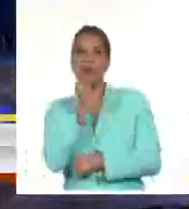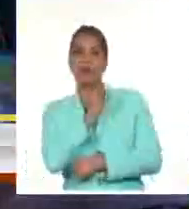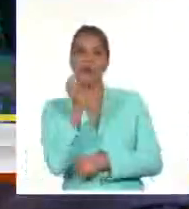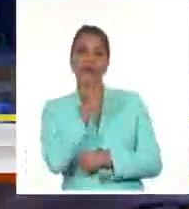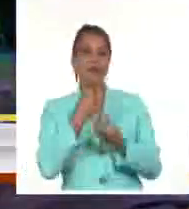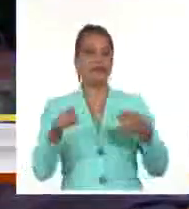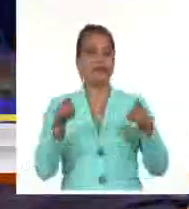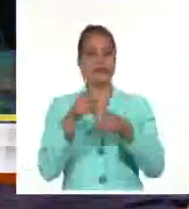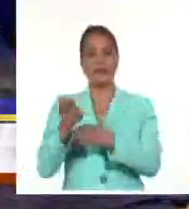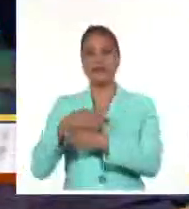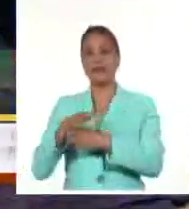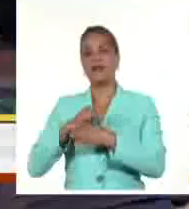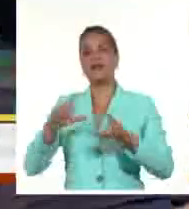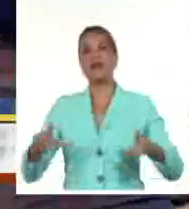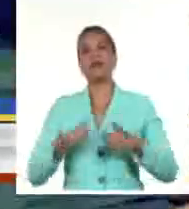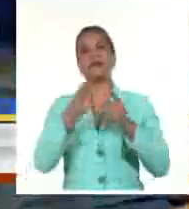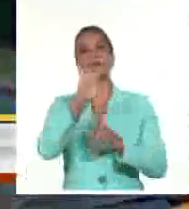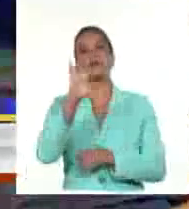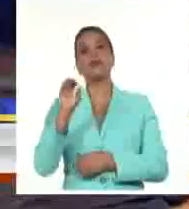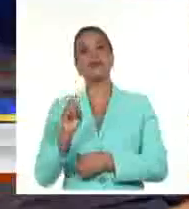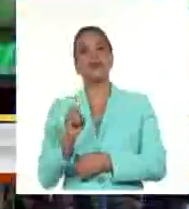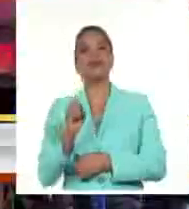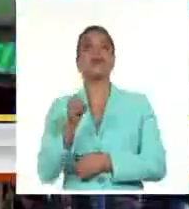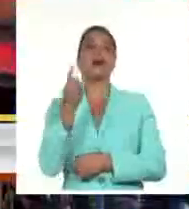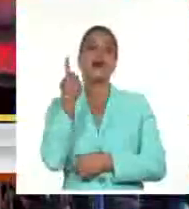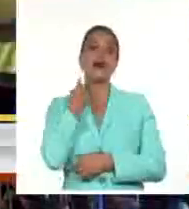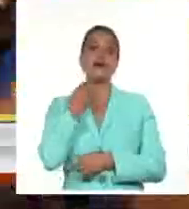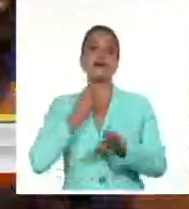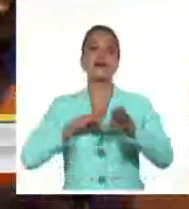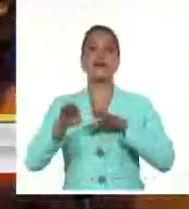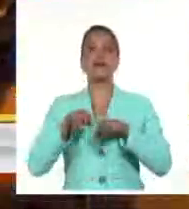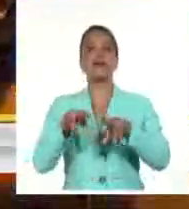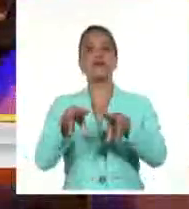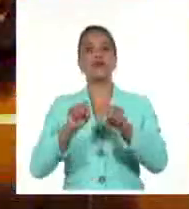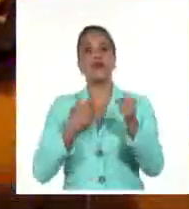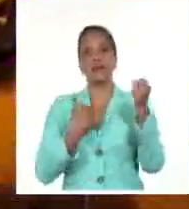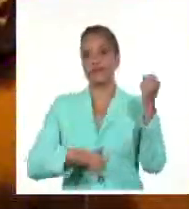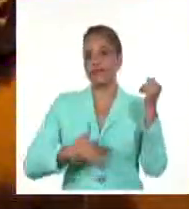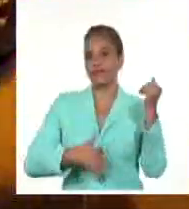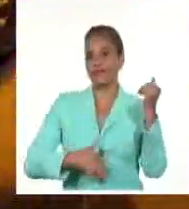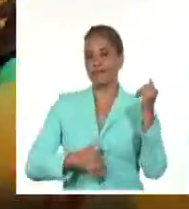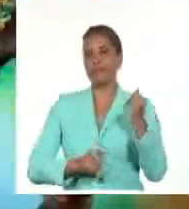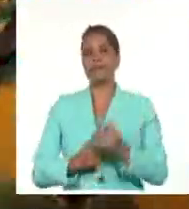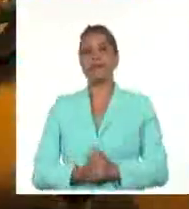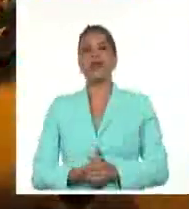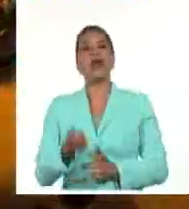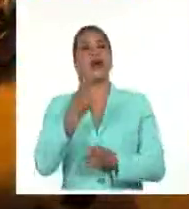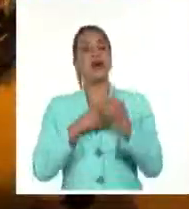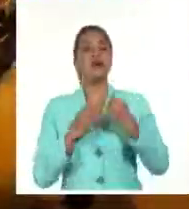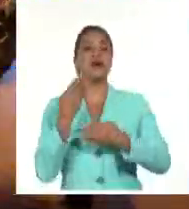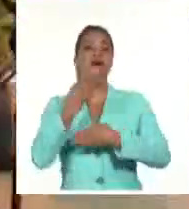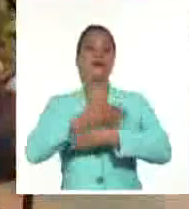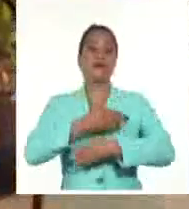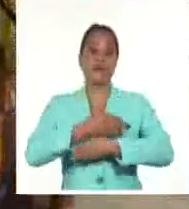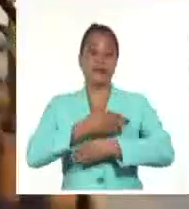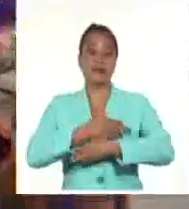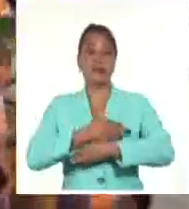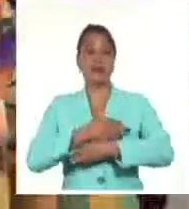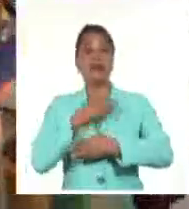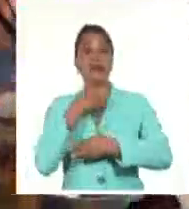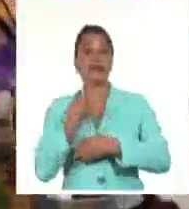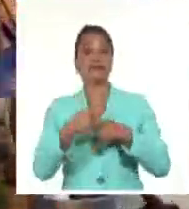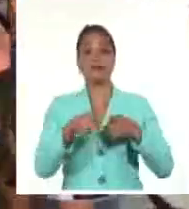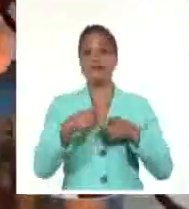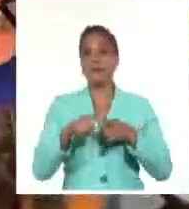diversos por el aniversario 50 del movimiento de la nueva trova pese a las limitaciones materiales probándote